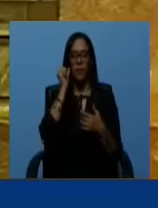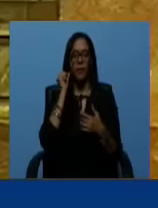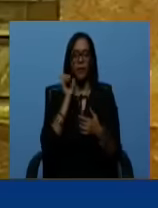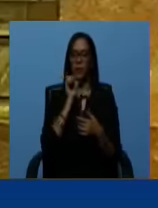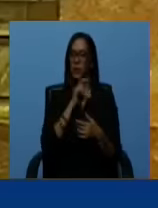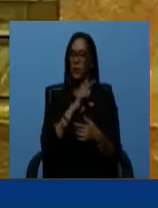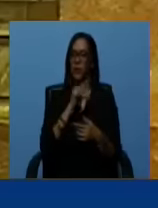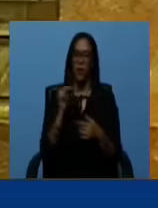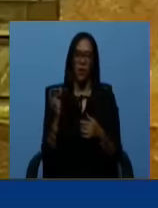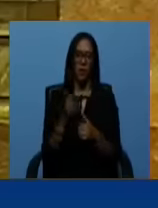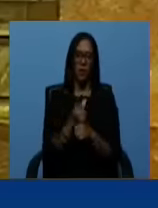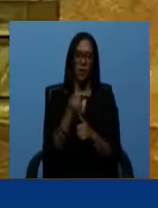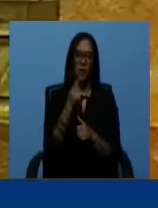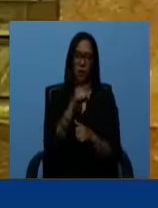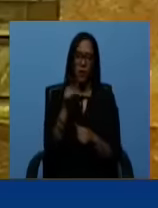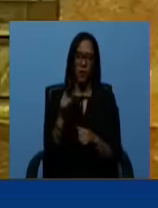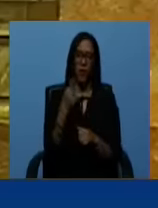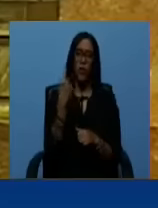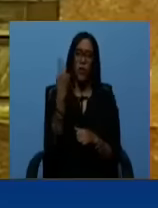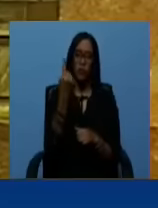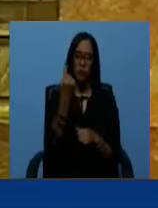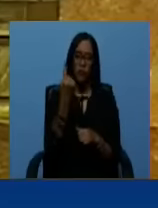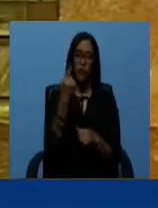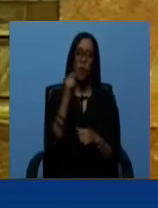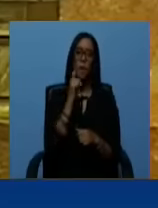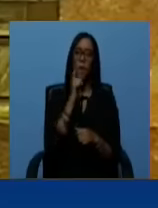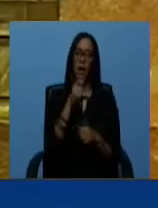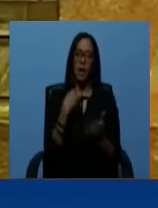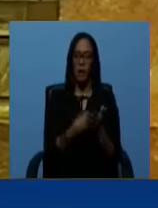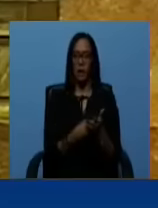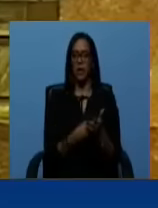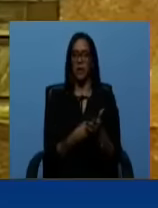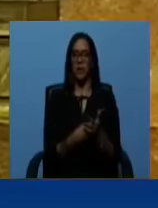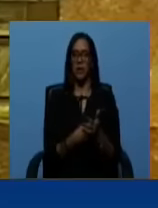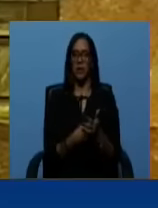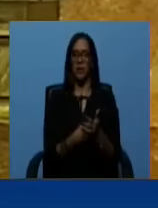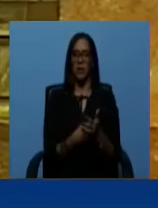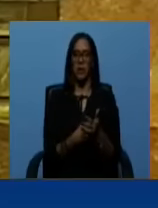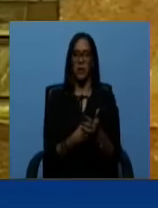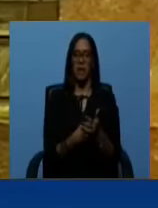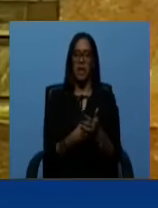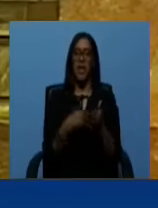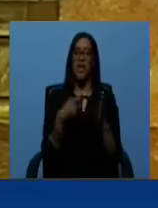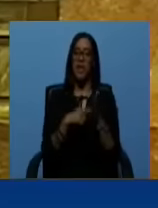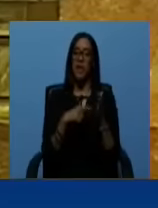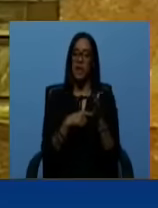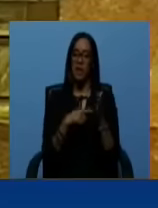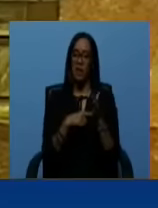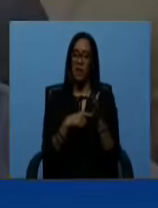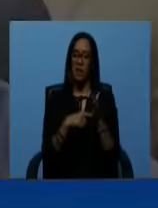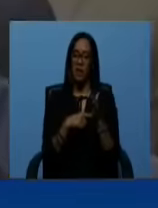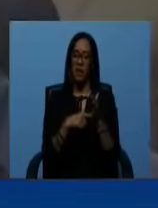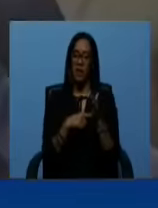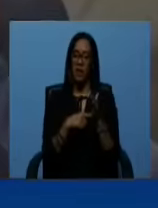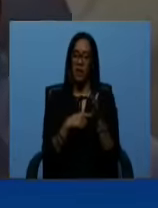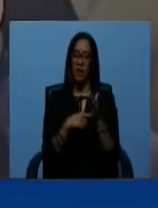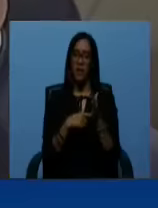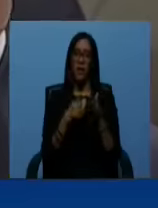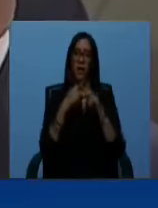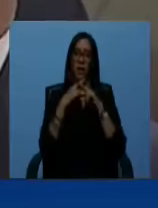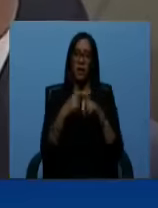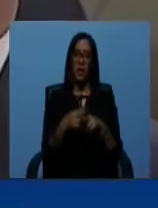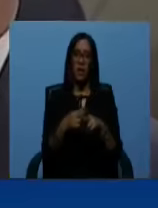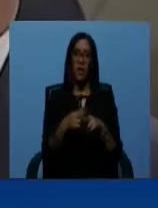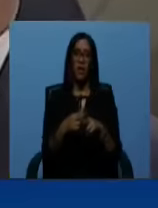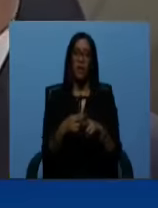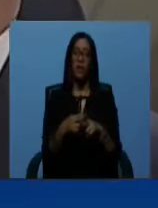encontrarán ustedes un solo mala paga. El nivel de mora de los créditos o